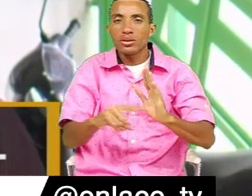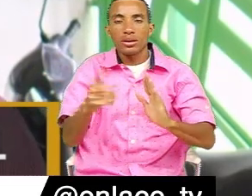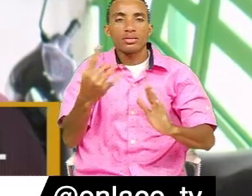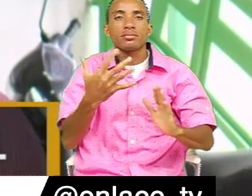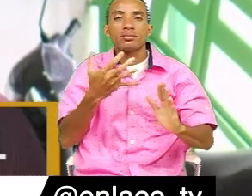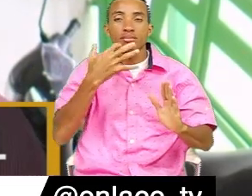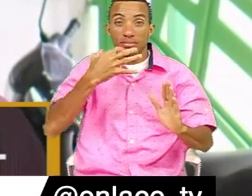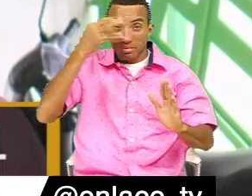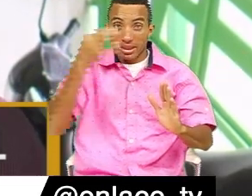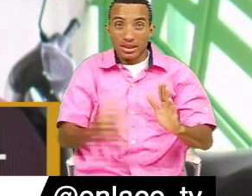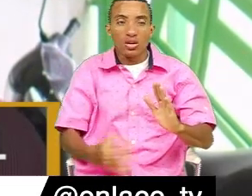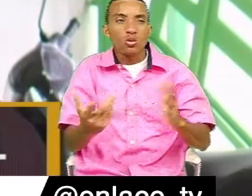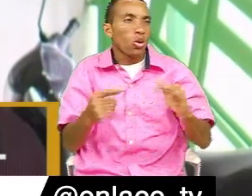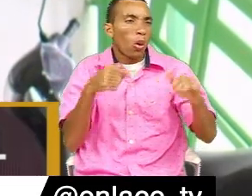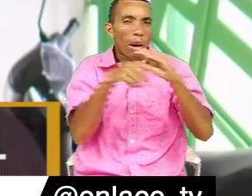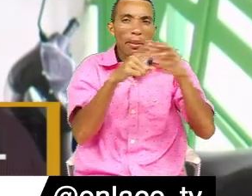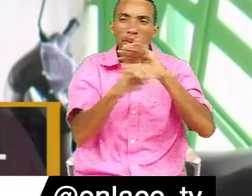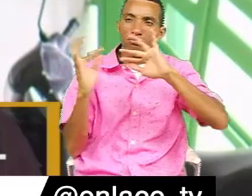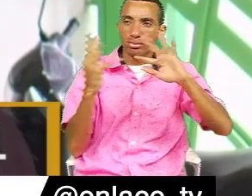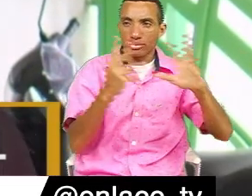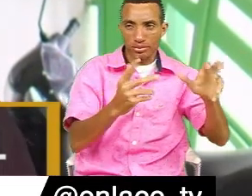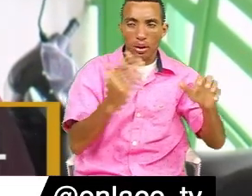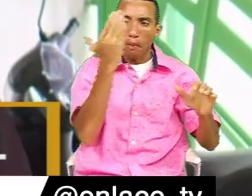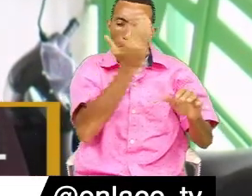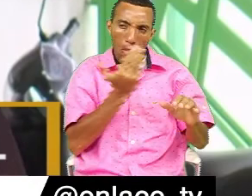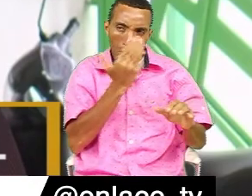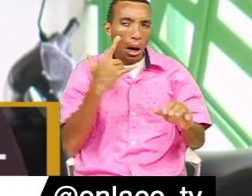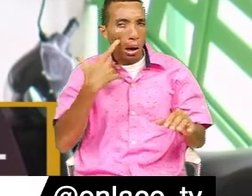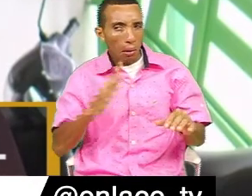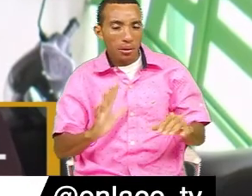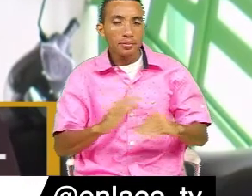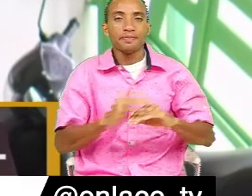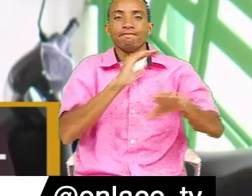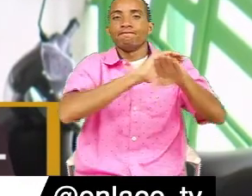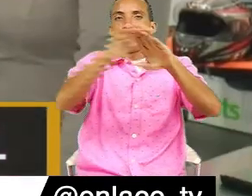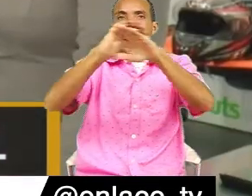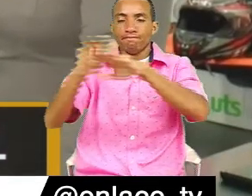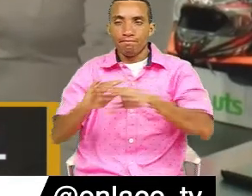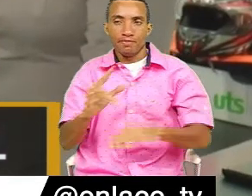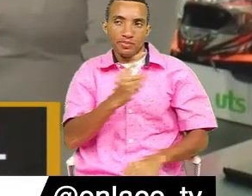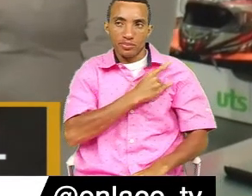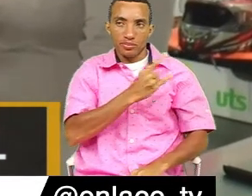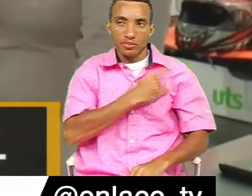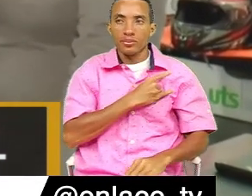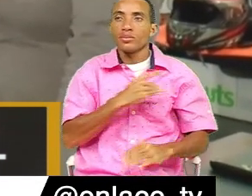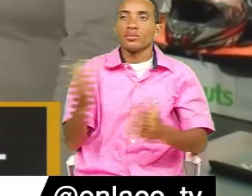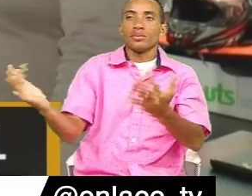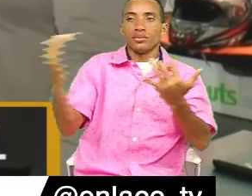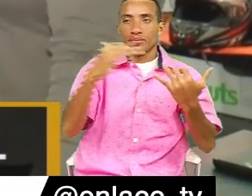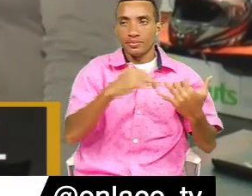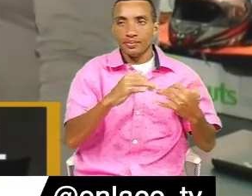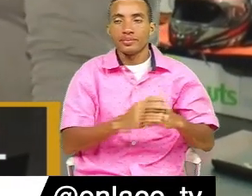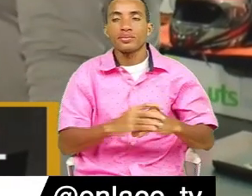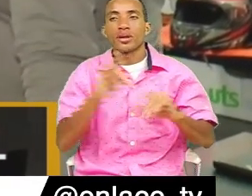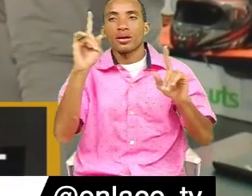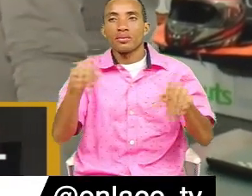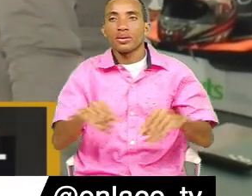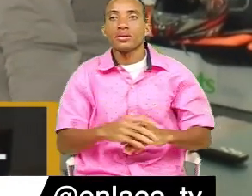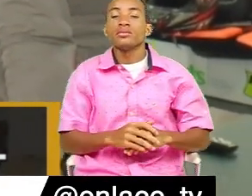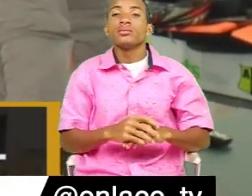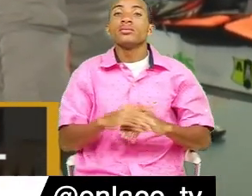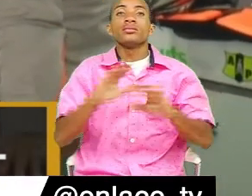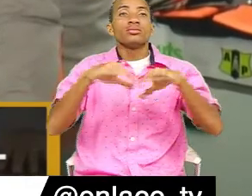posible. También hemos extendido invitaciones a las universidades. Invitan las autoridades a las universidades y centros